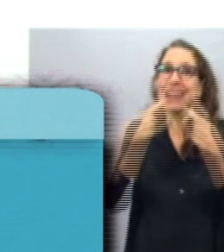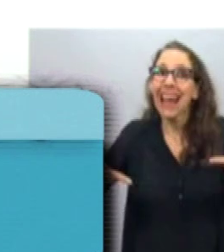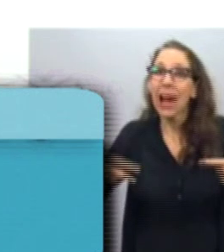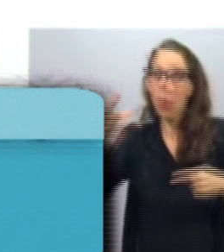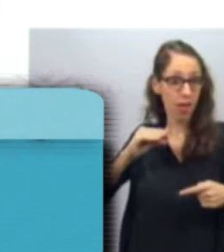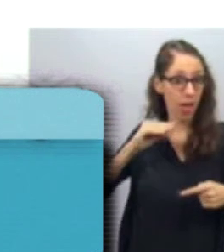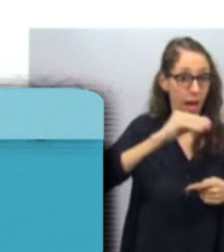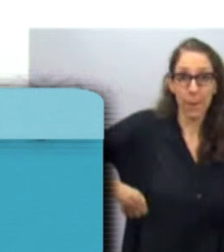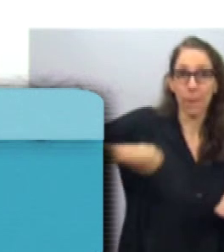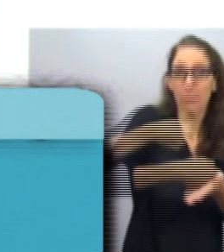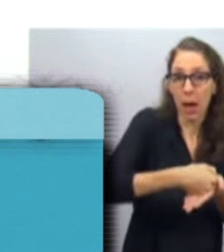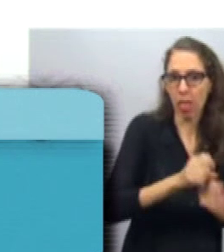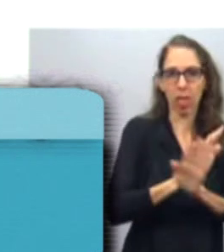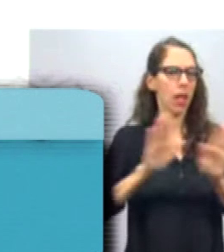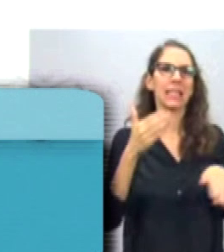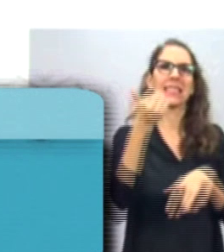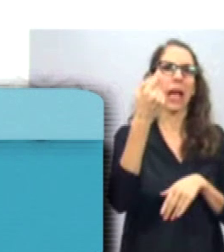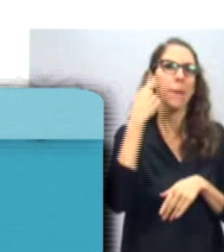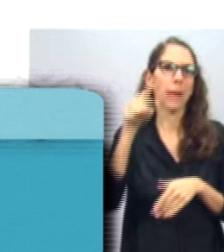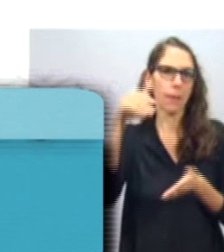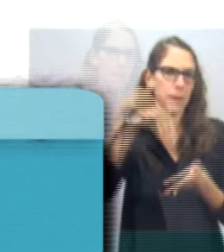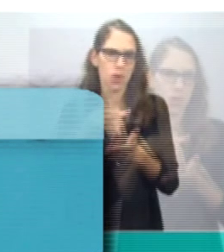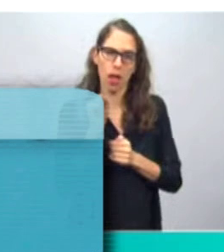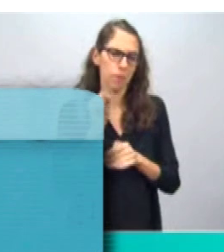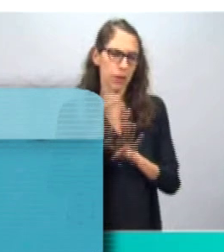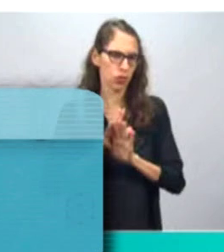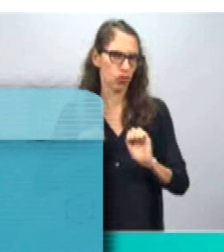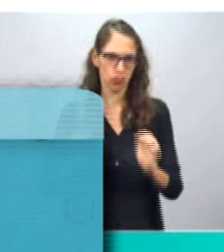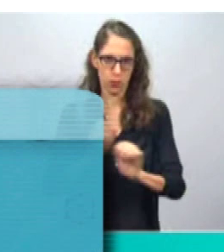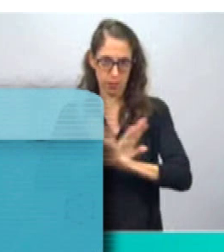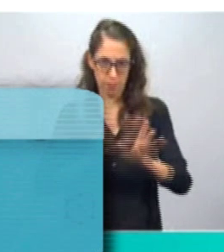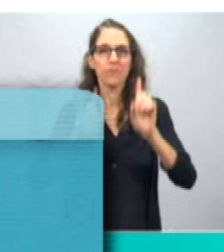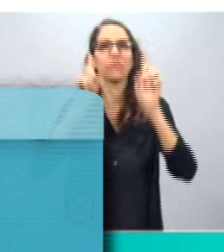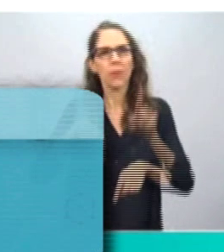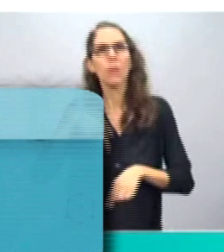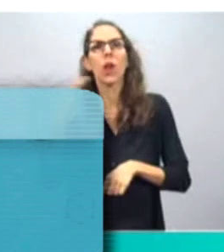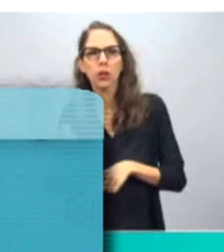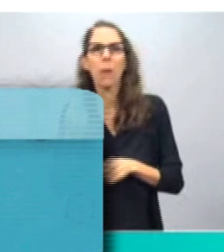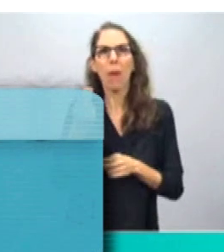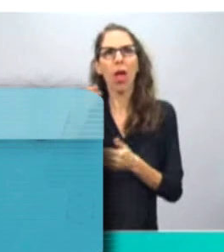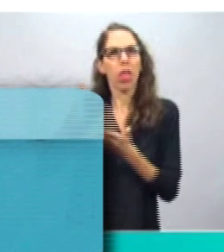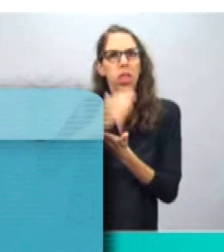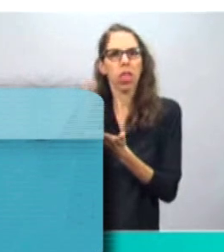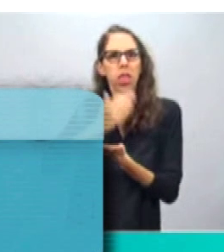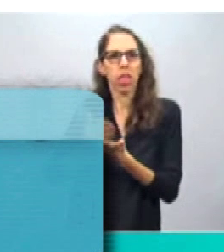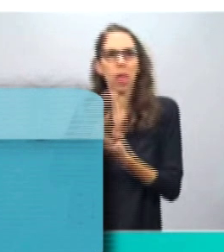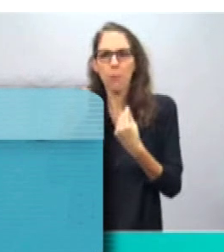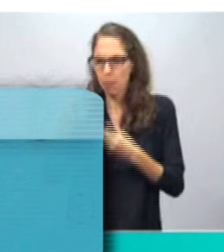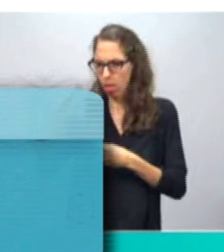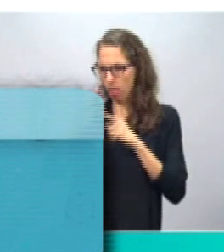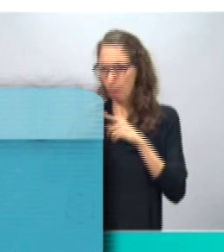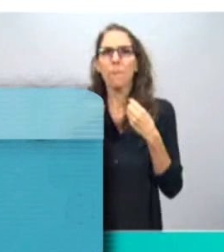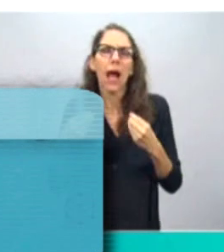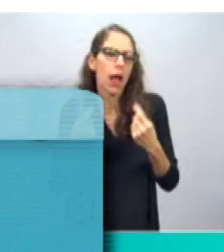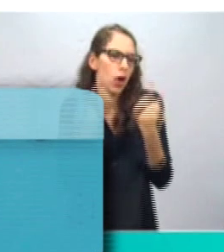casi 6.000 millones de pesos, después fondos que no han enviado y dosis adeudadas para la compra